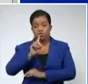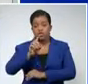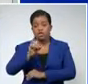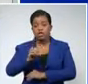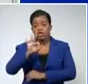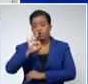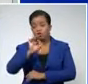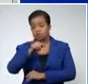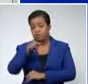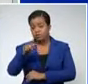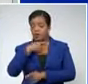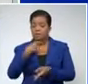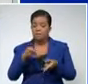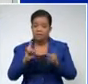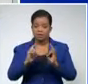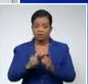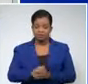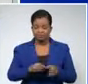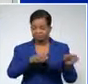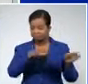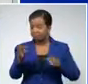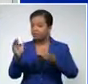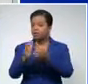Y marzo, con